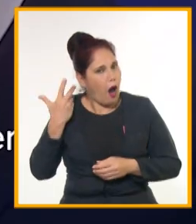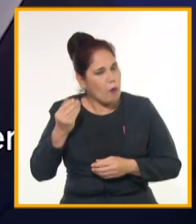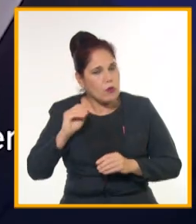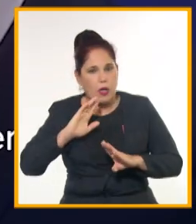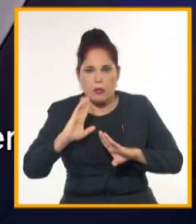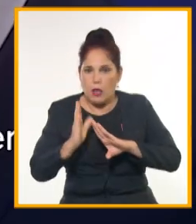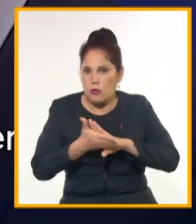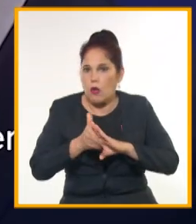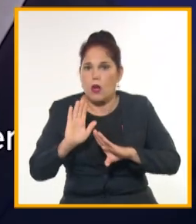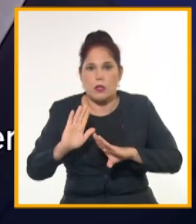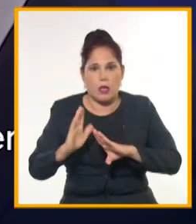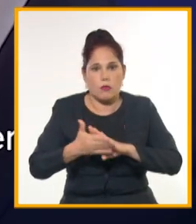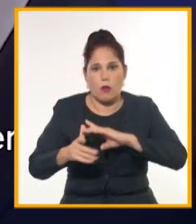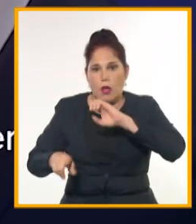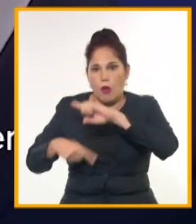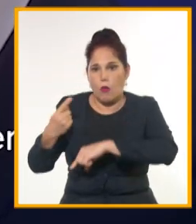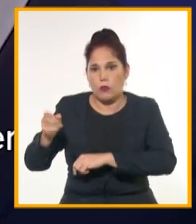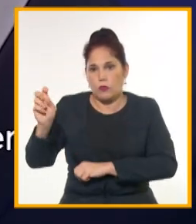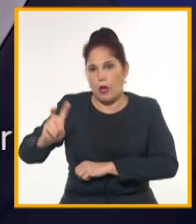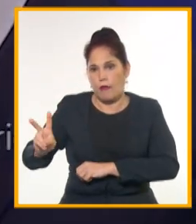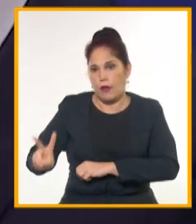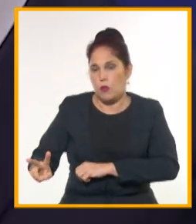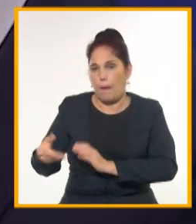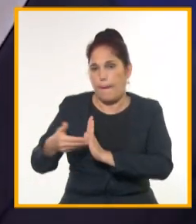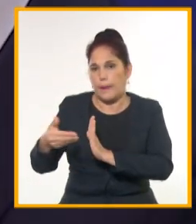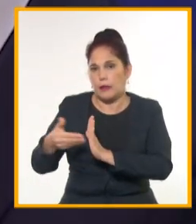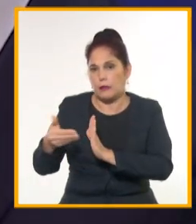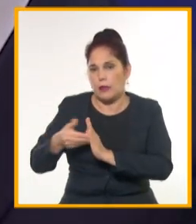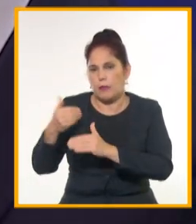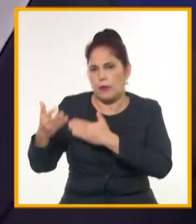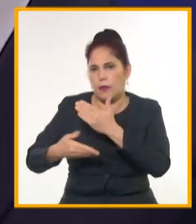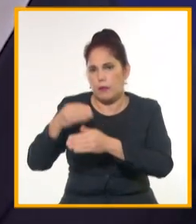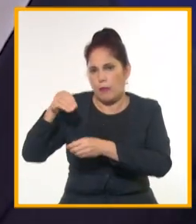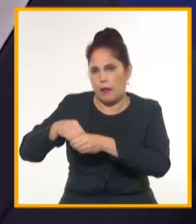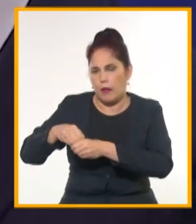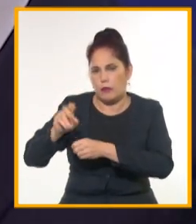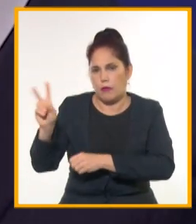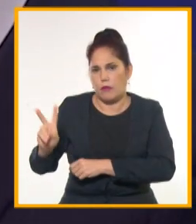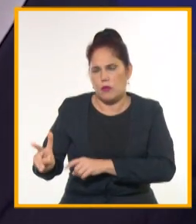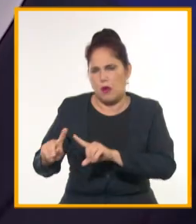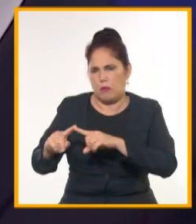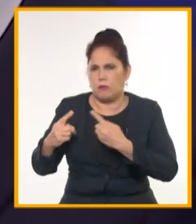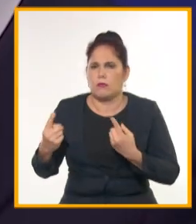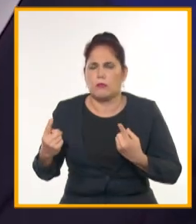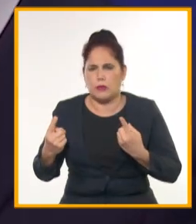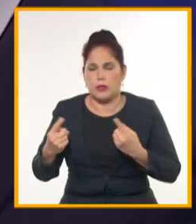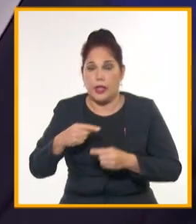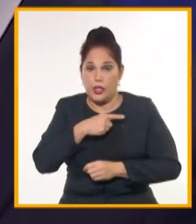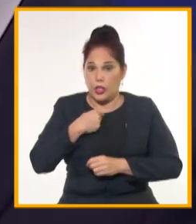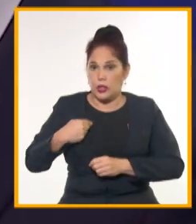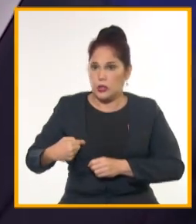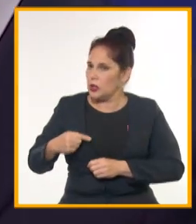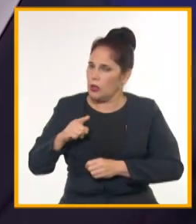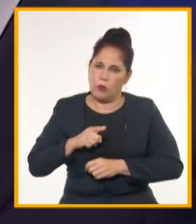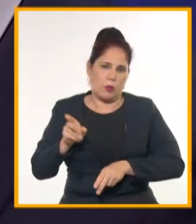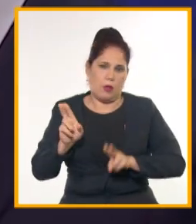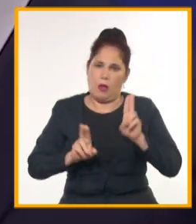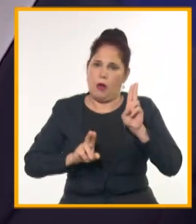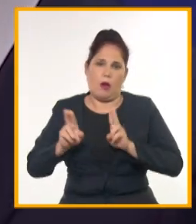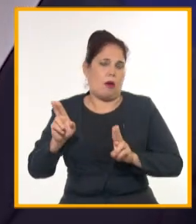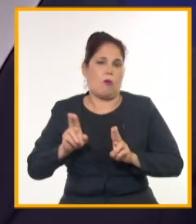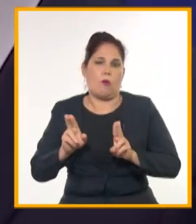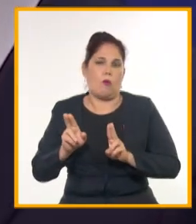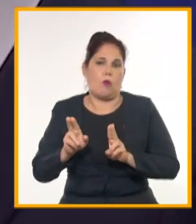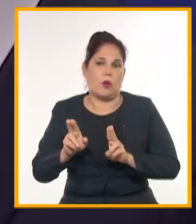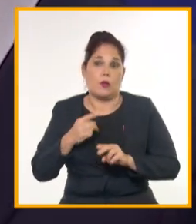sanciones unilaterales e ilegales para interferir en asuntos internos de otros países. China se opone firmemente e insta a